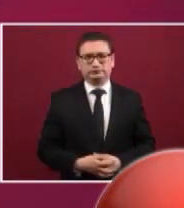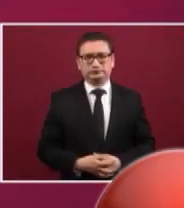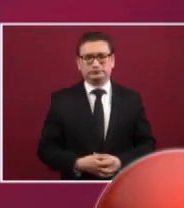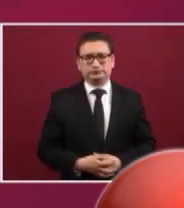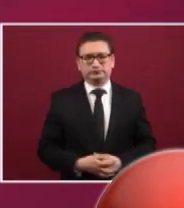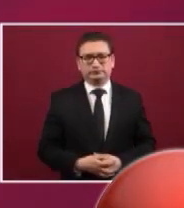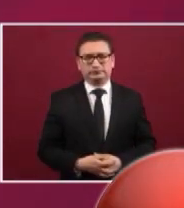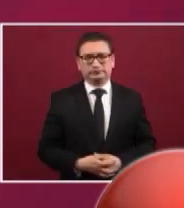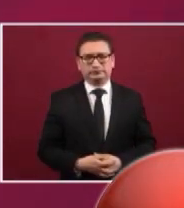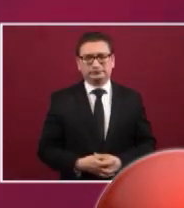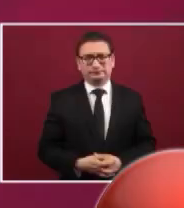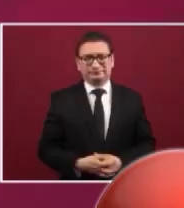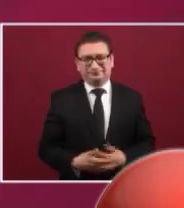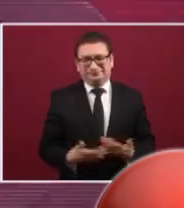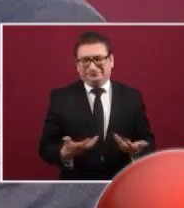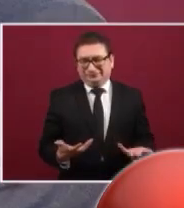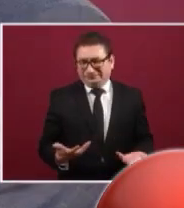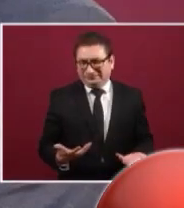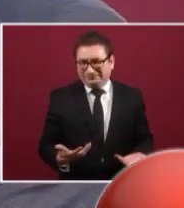Por eso,